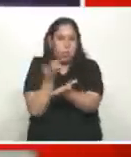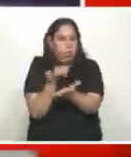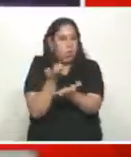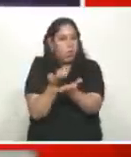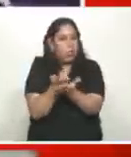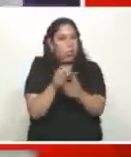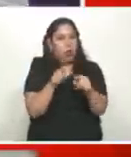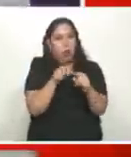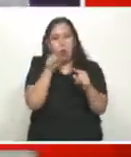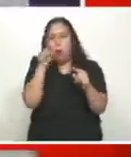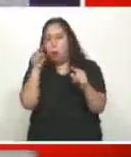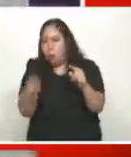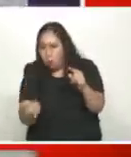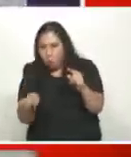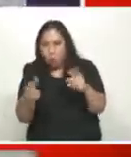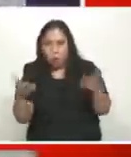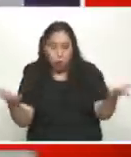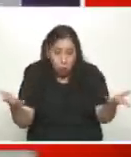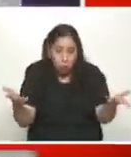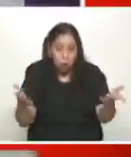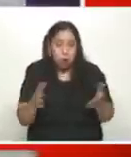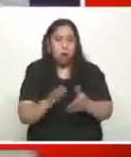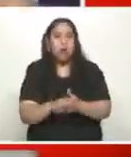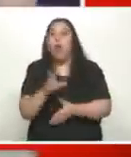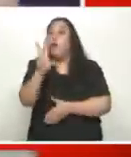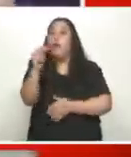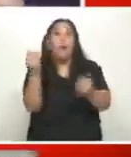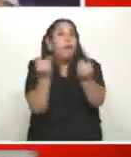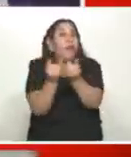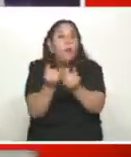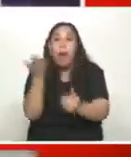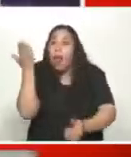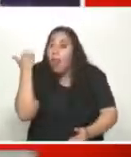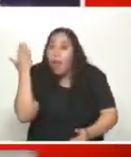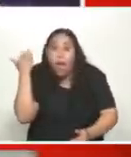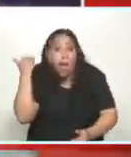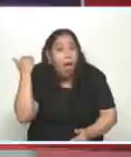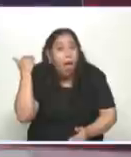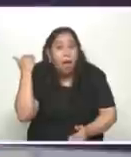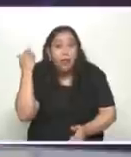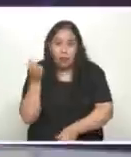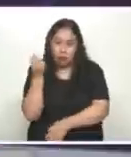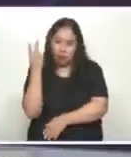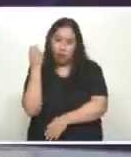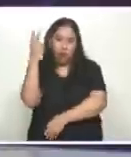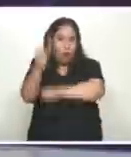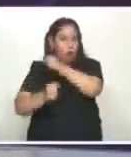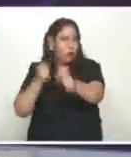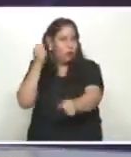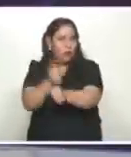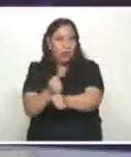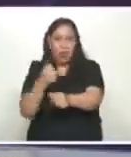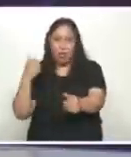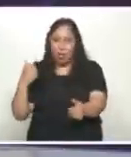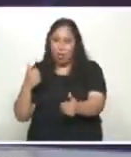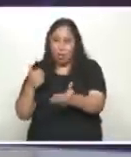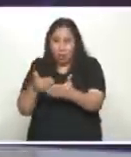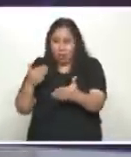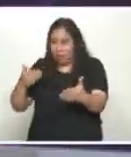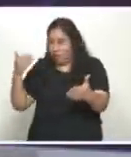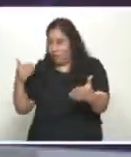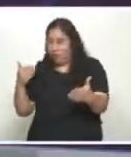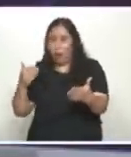recibieron con el golpe de Estado, con altos índices de crecimiento, con niveles de pobreza casi en un 22%. Hoy